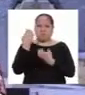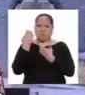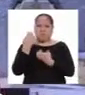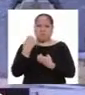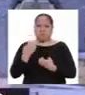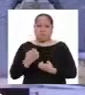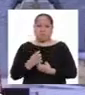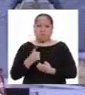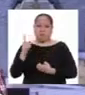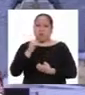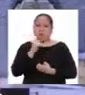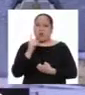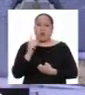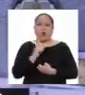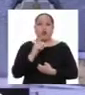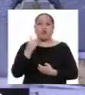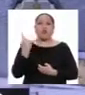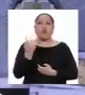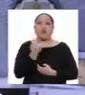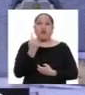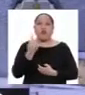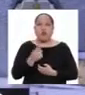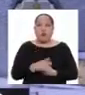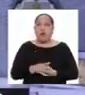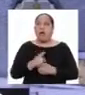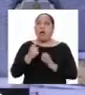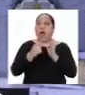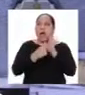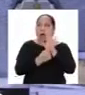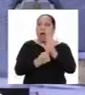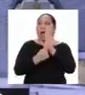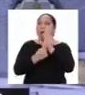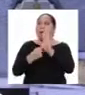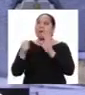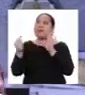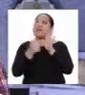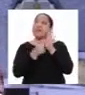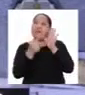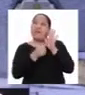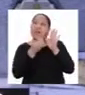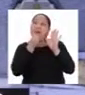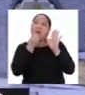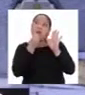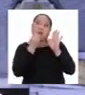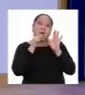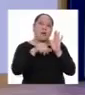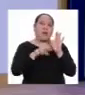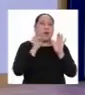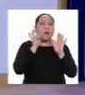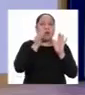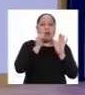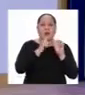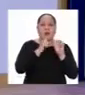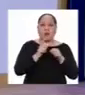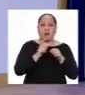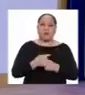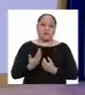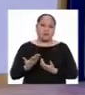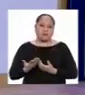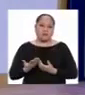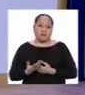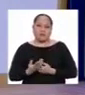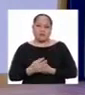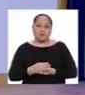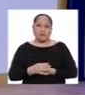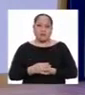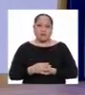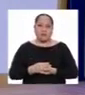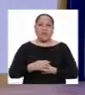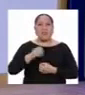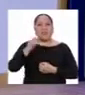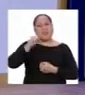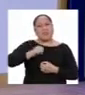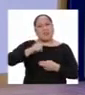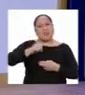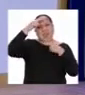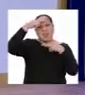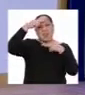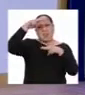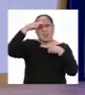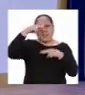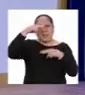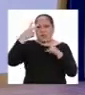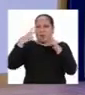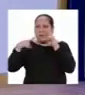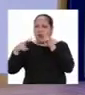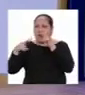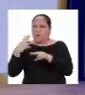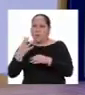con ser reconocidos solo por nuestros atractivos turísticos o el lomo saltado. A eso iba. En los noticieros vemos